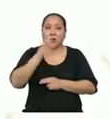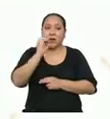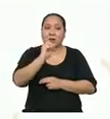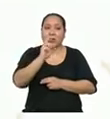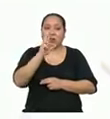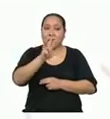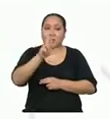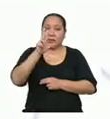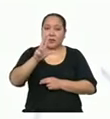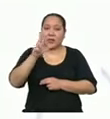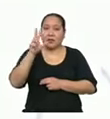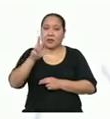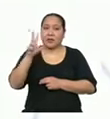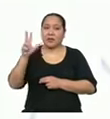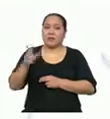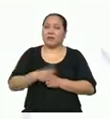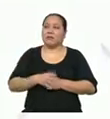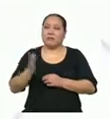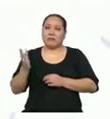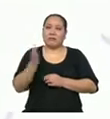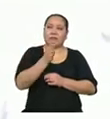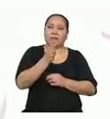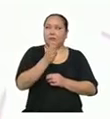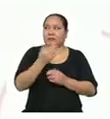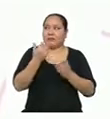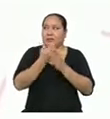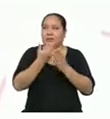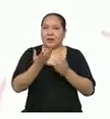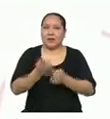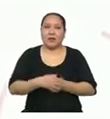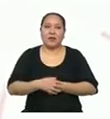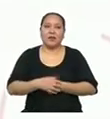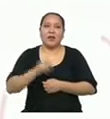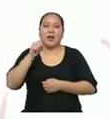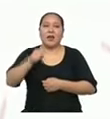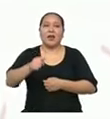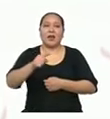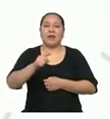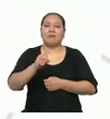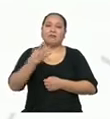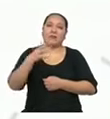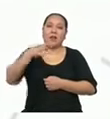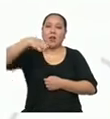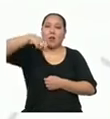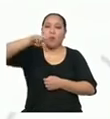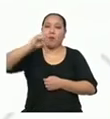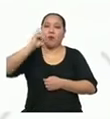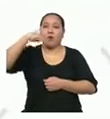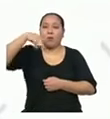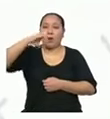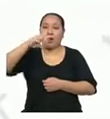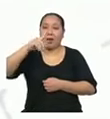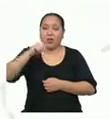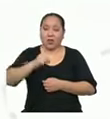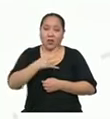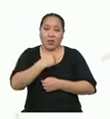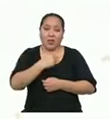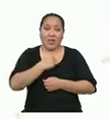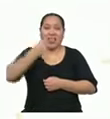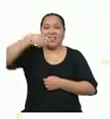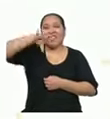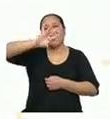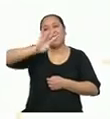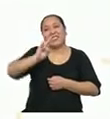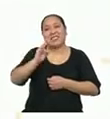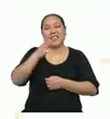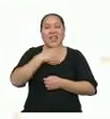17,03333. Pero lo tenemos que redondear al entero más cercano, ¿cierto? Así obtenemos que la edad promedio es 17 años. ¡Bravo!